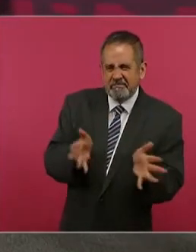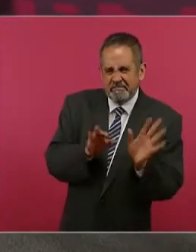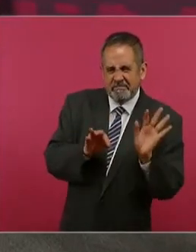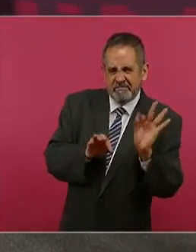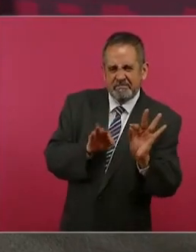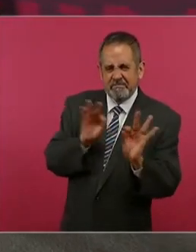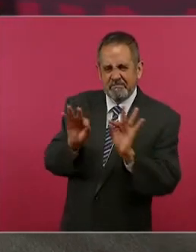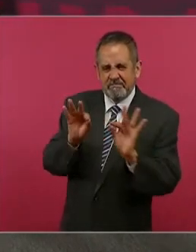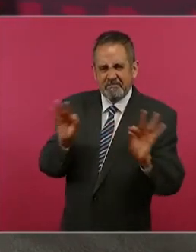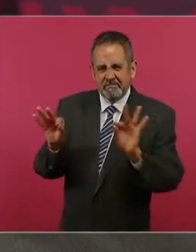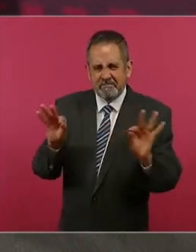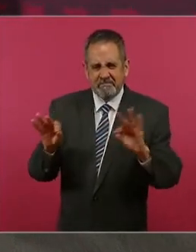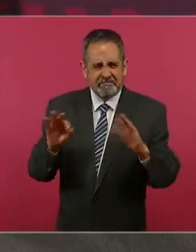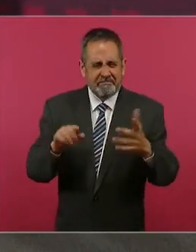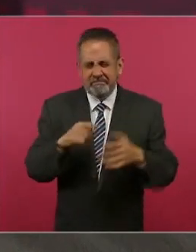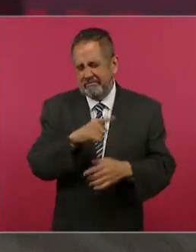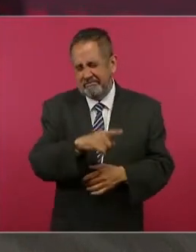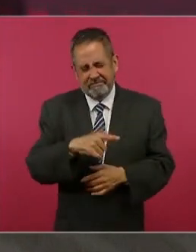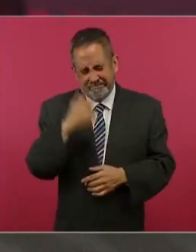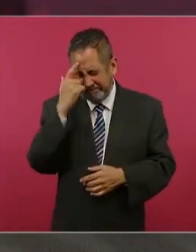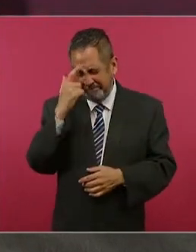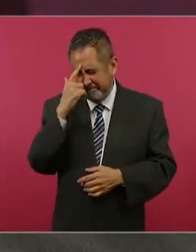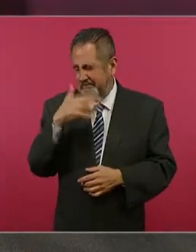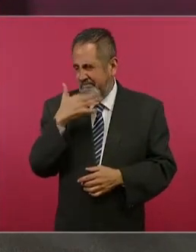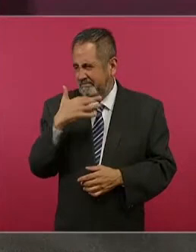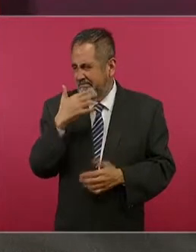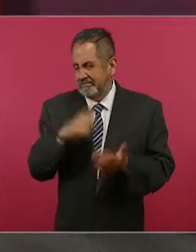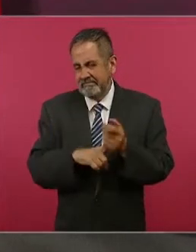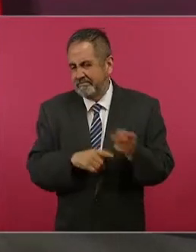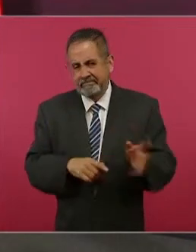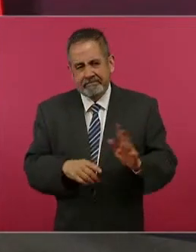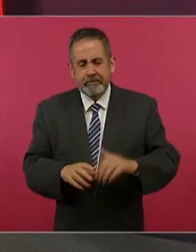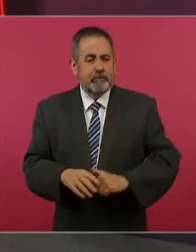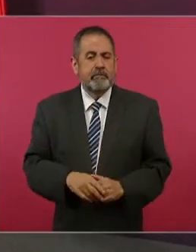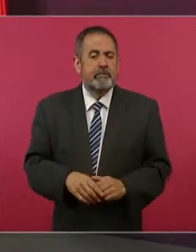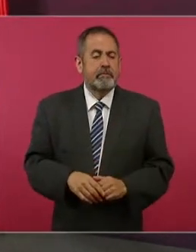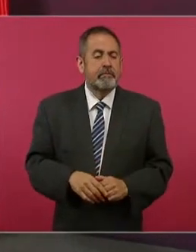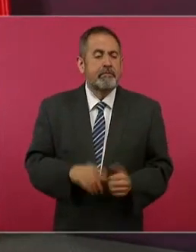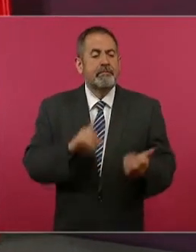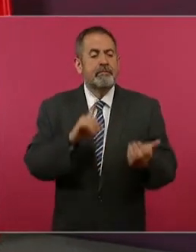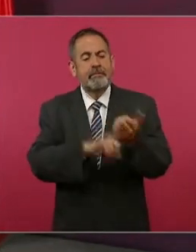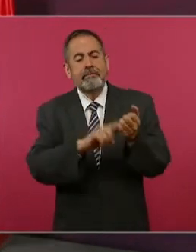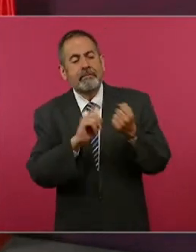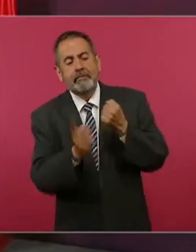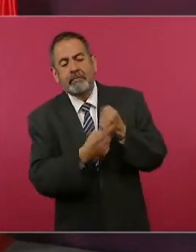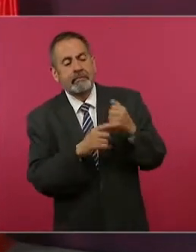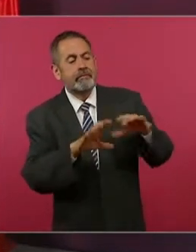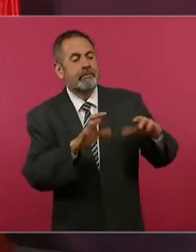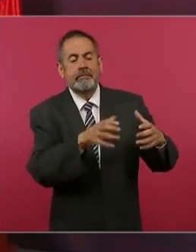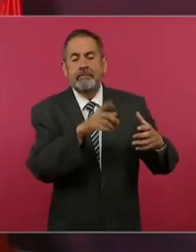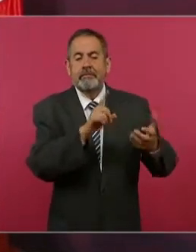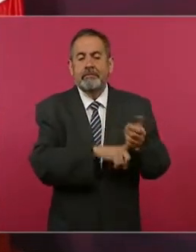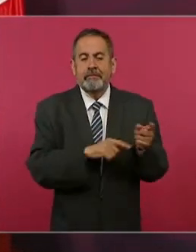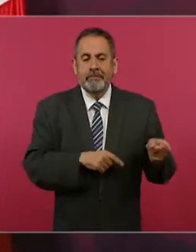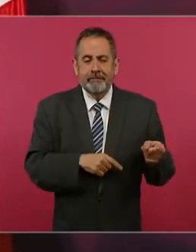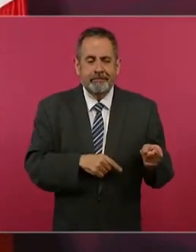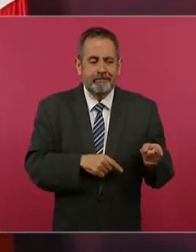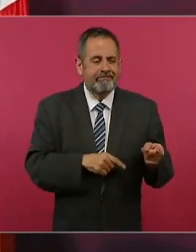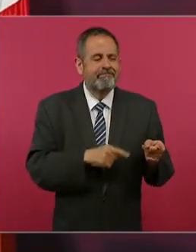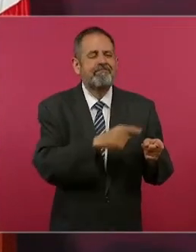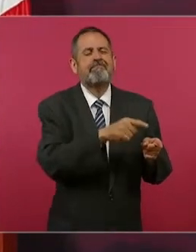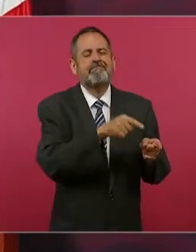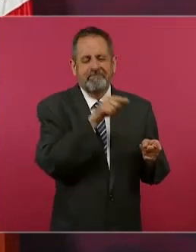esta guerra sucia, pues son personajes muy